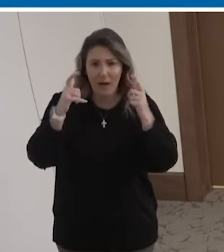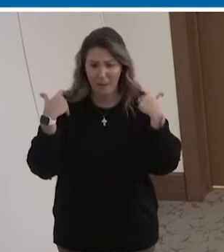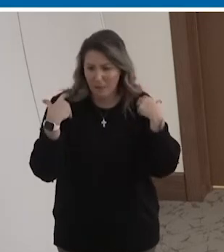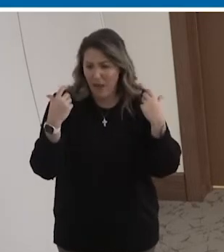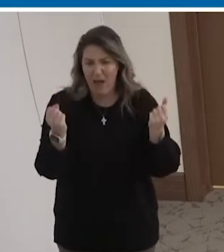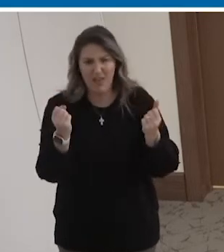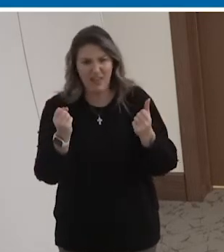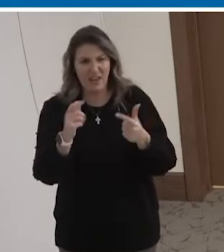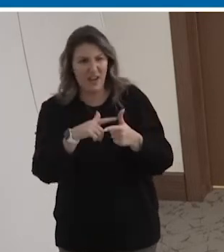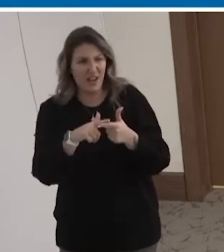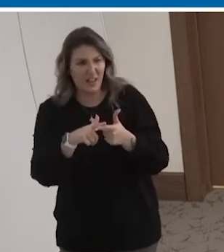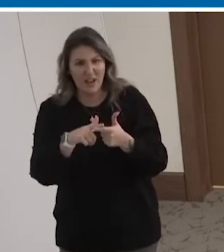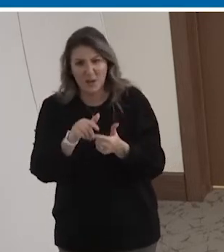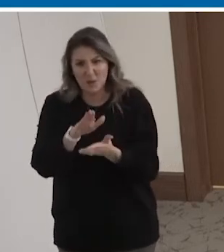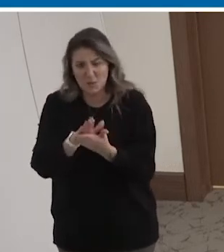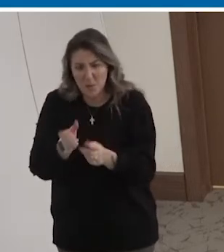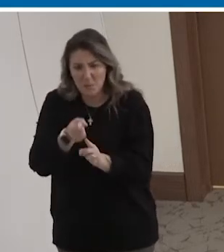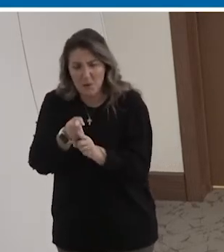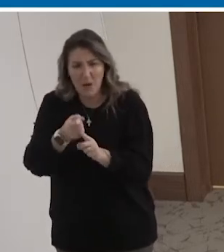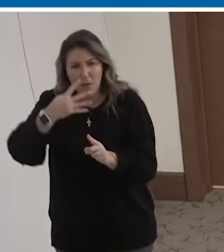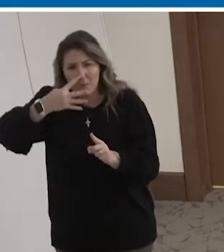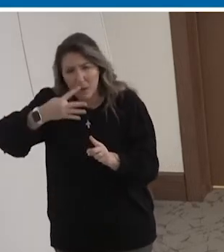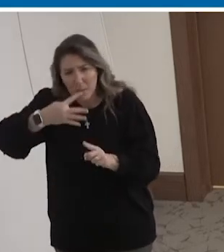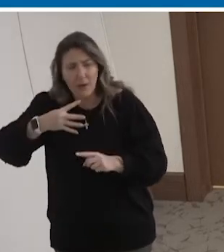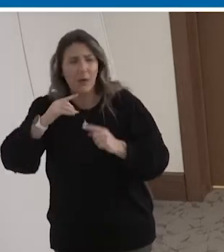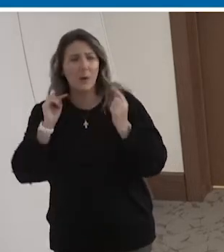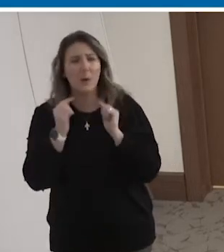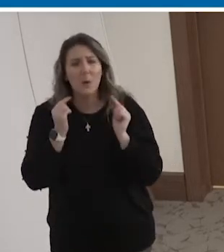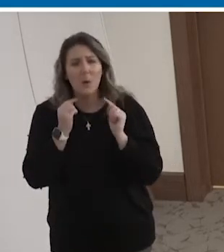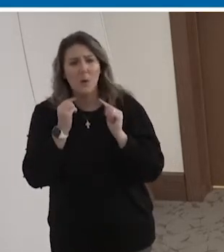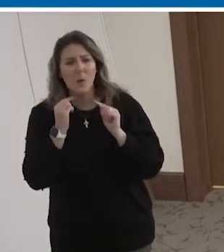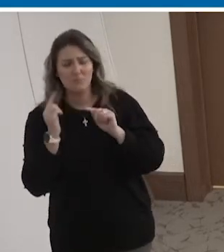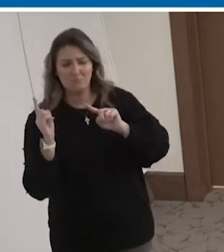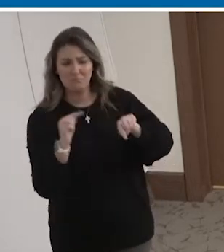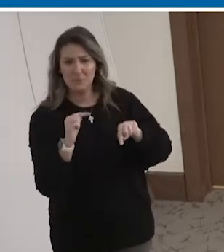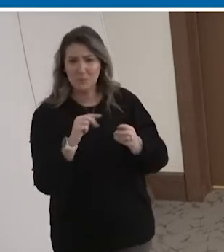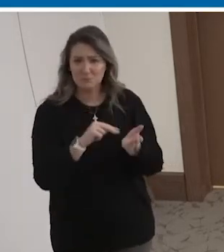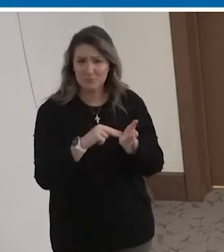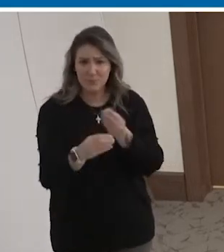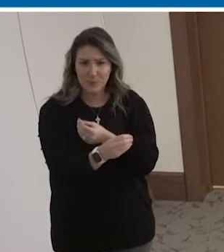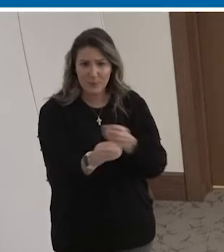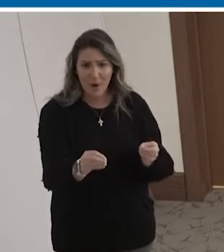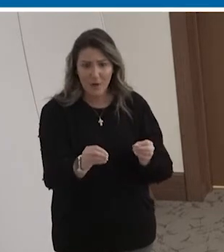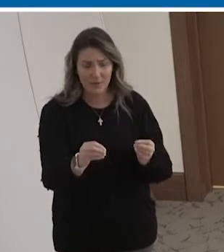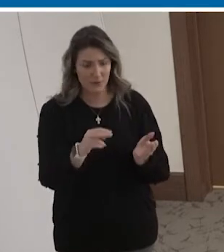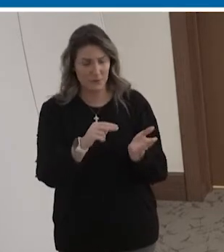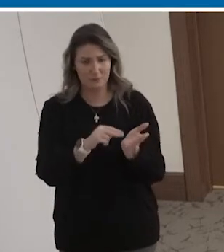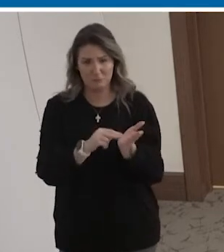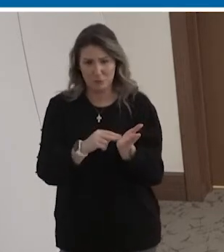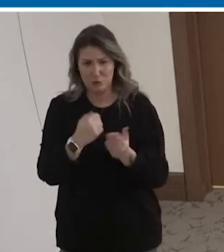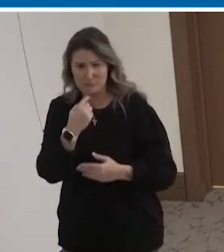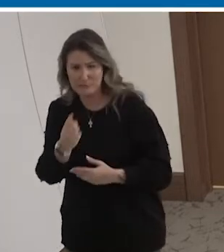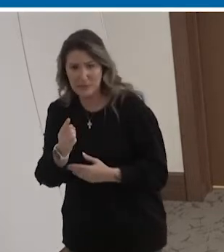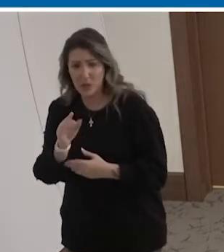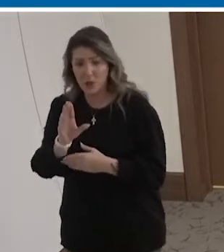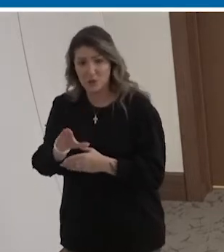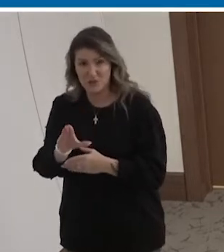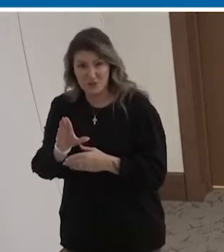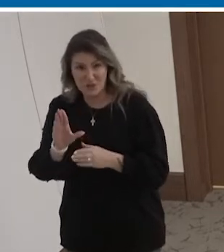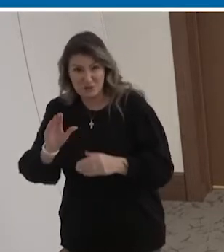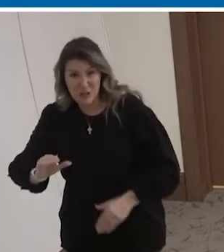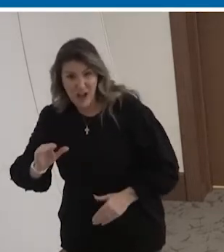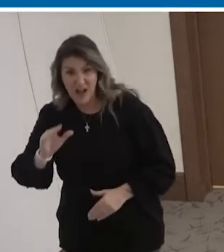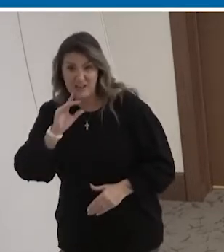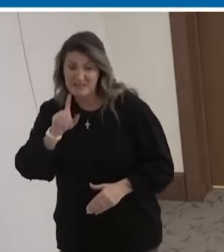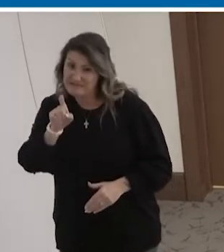get a runny nose and sore throat, and so they go to the nurse's office. The nurse tells you that you need to pick your child up and